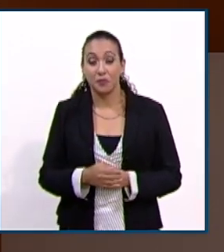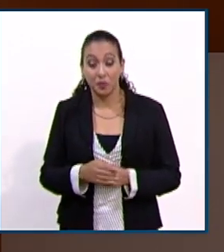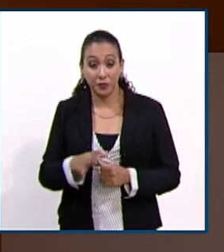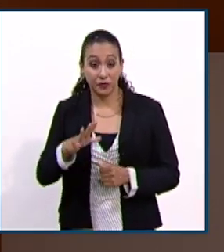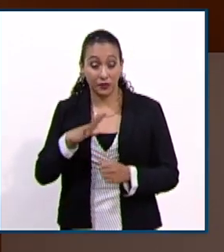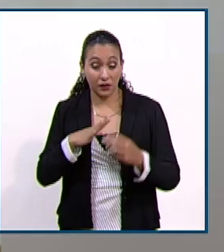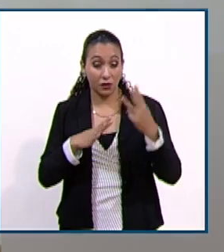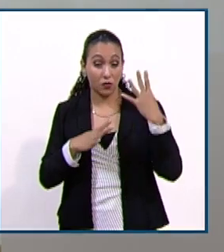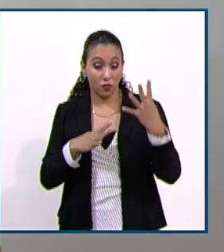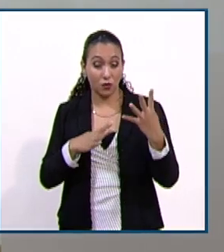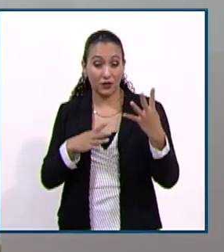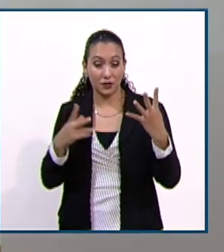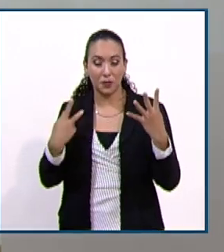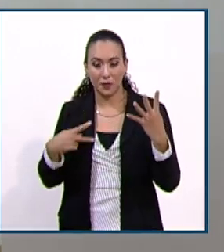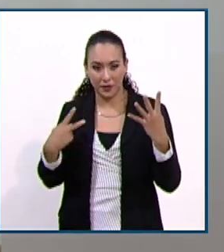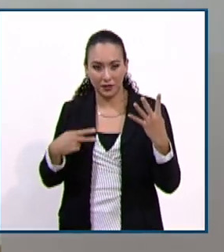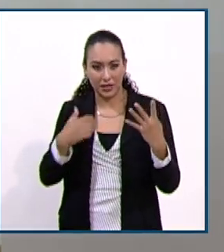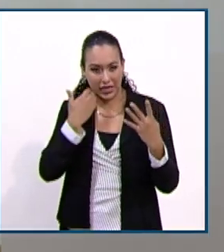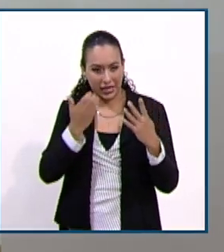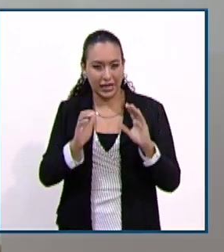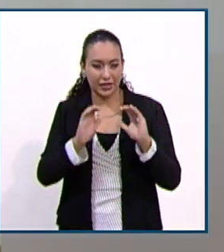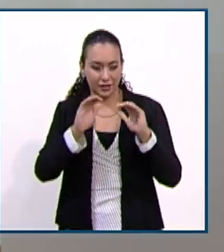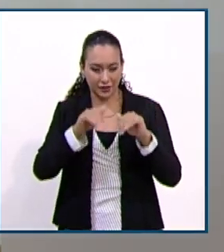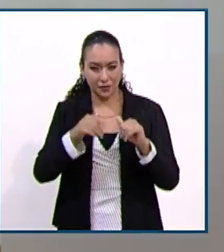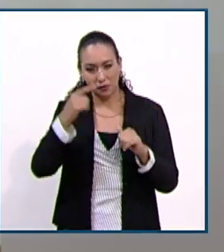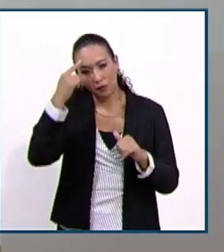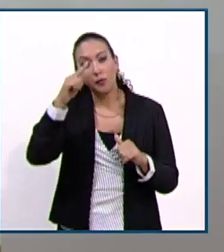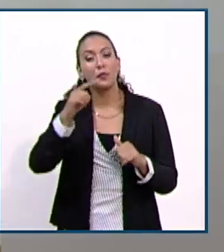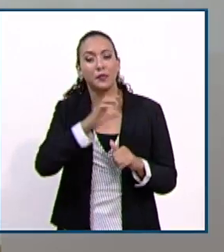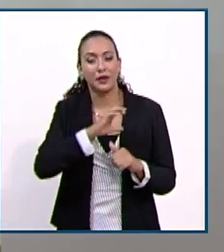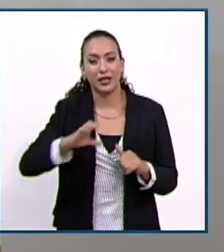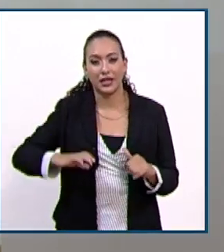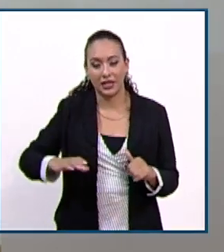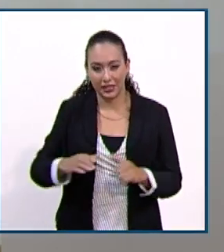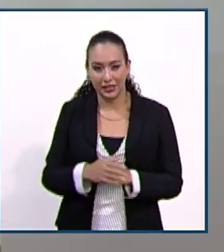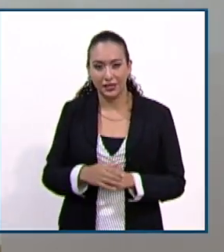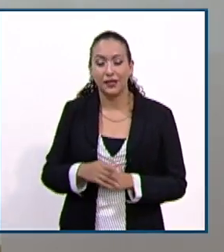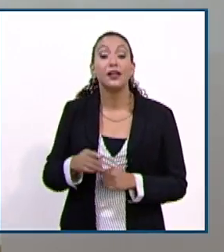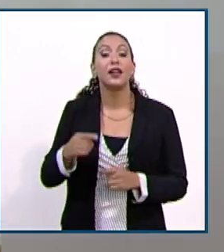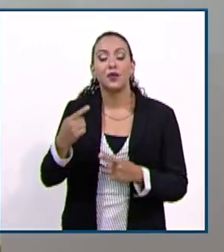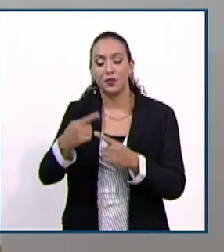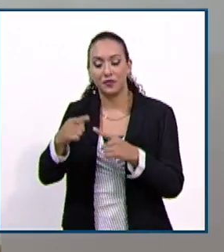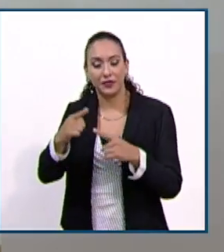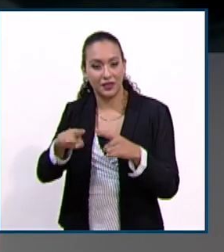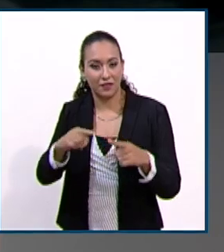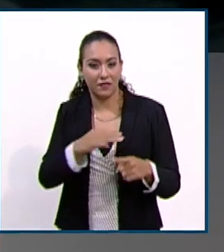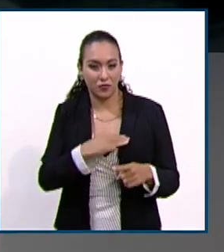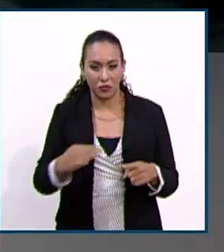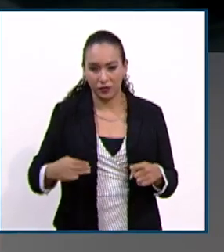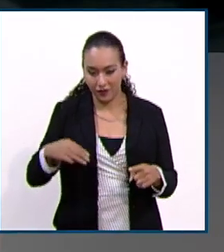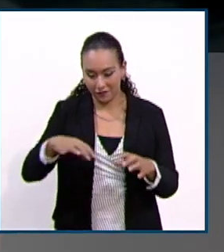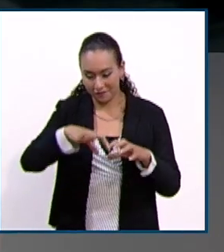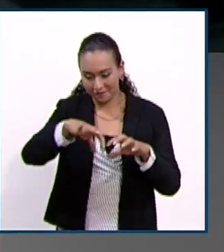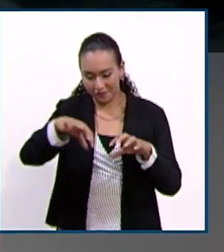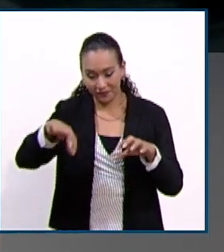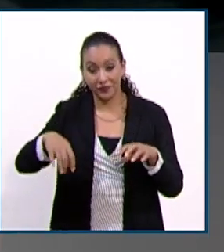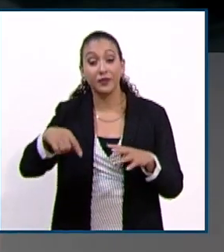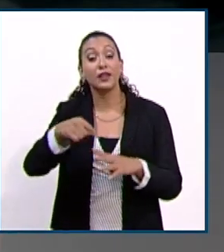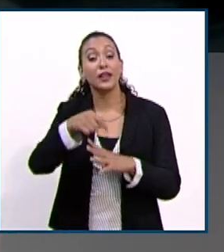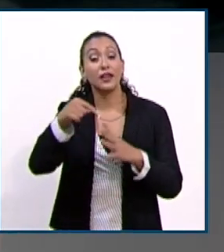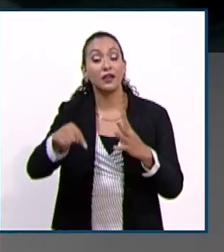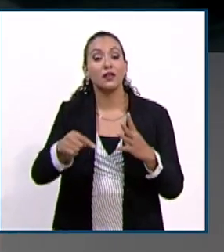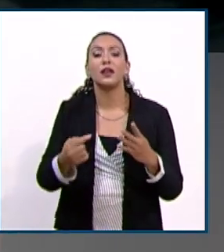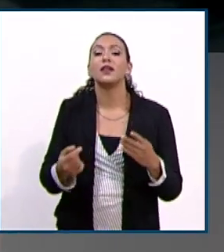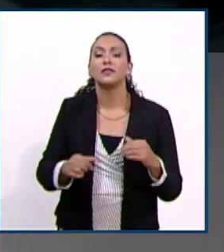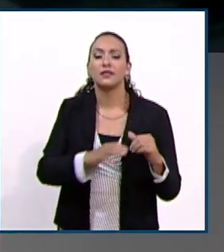4 candidaturas de la coalición Fuerza y Corazón por Hidalgo a distintos ayuntamientos en la entidad, postuladas bajo las